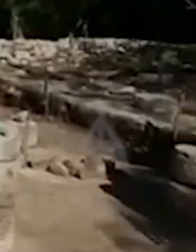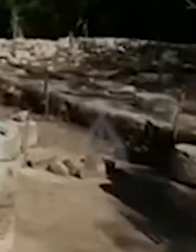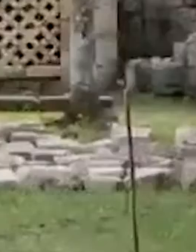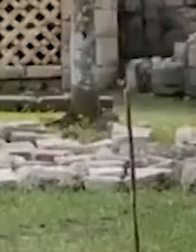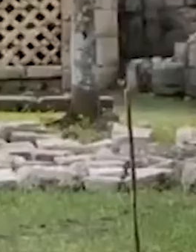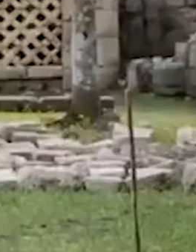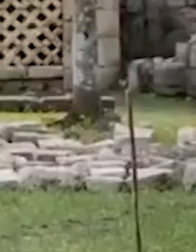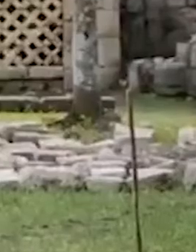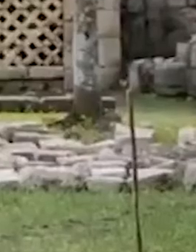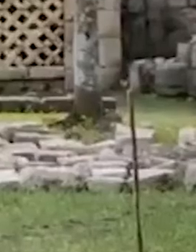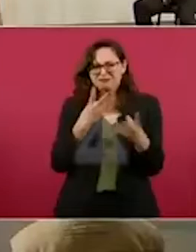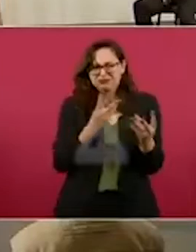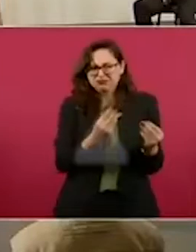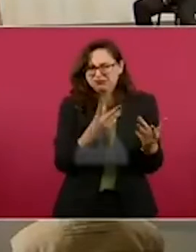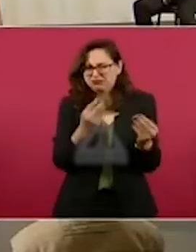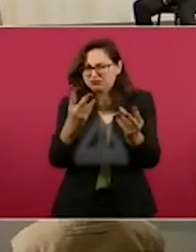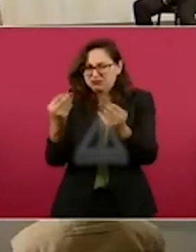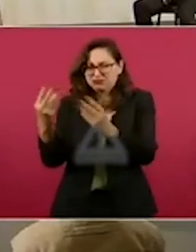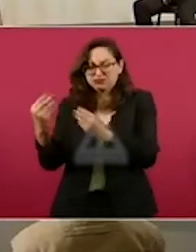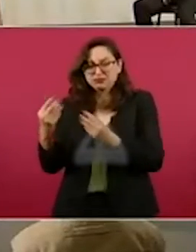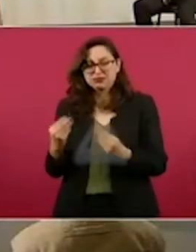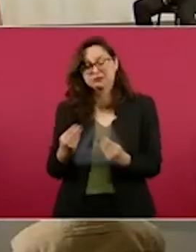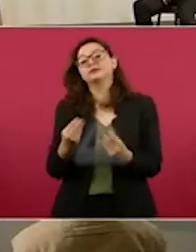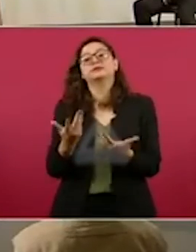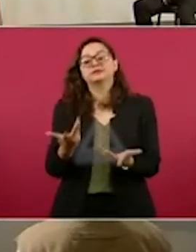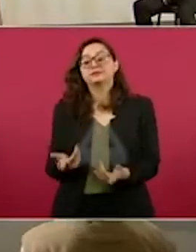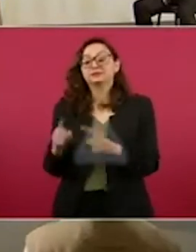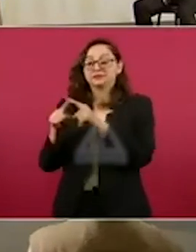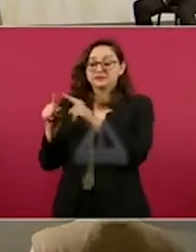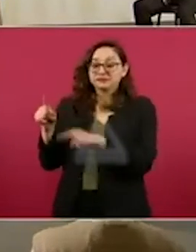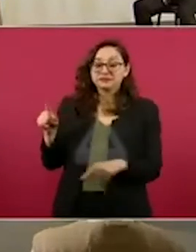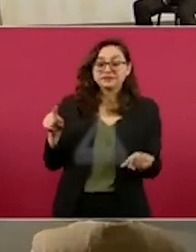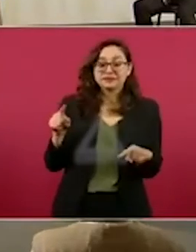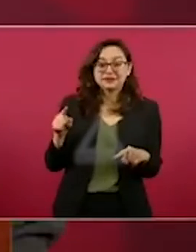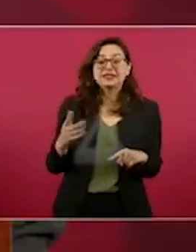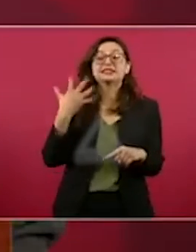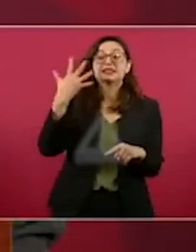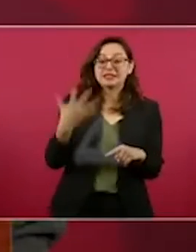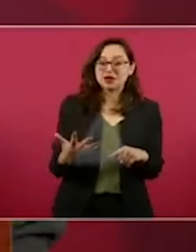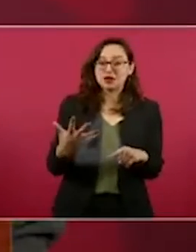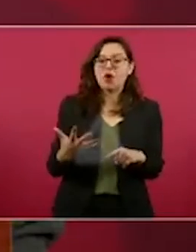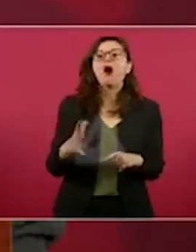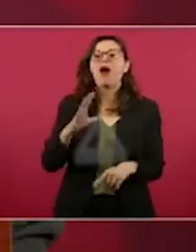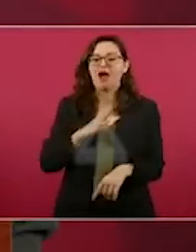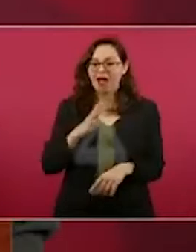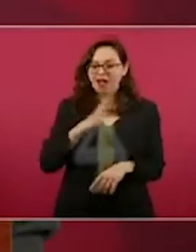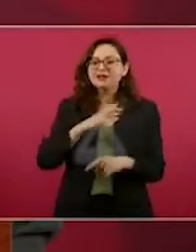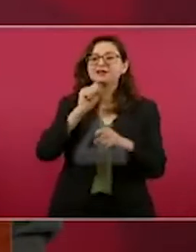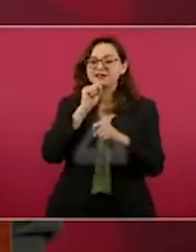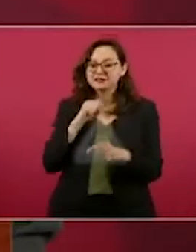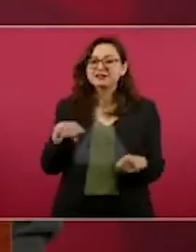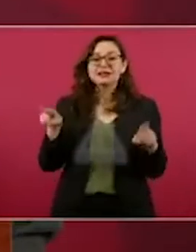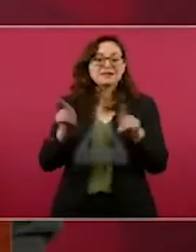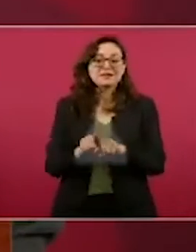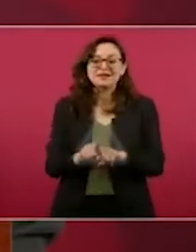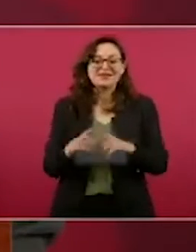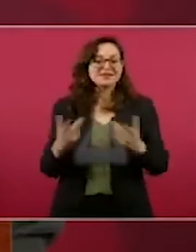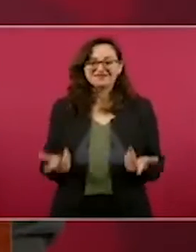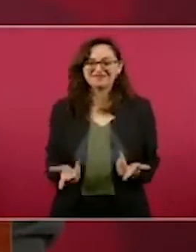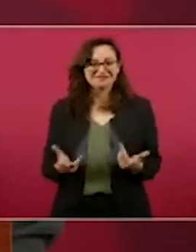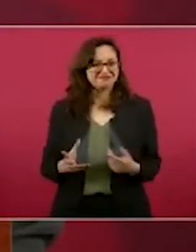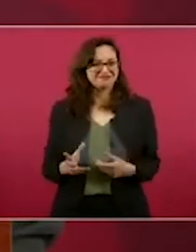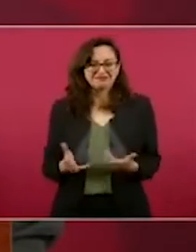hallazgos arqueológicos. Por supuesto que en el tramo 5 hay hallazgos, pero lo mismo hay en todos los